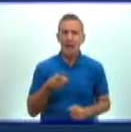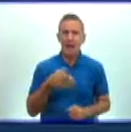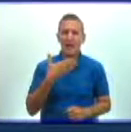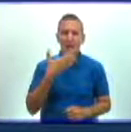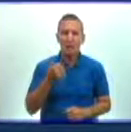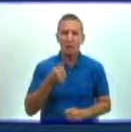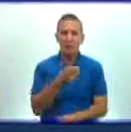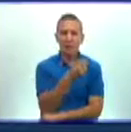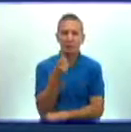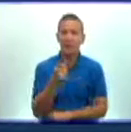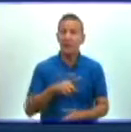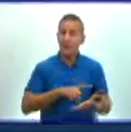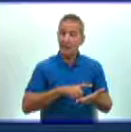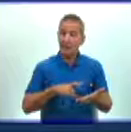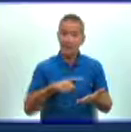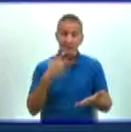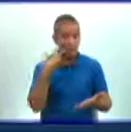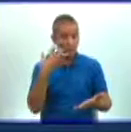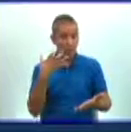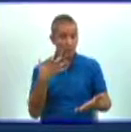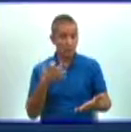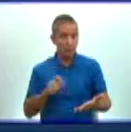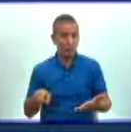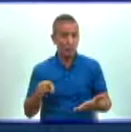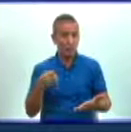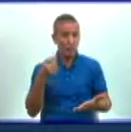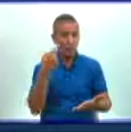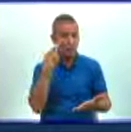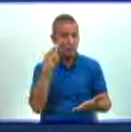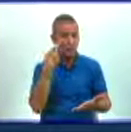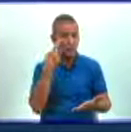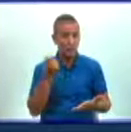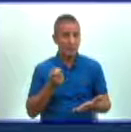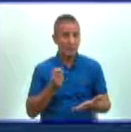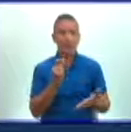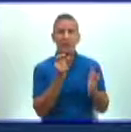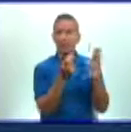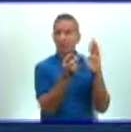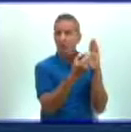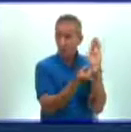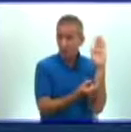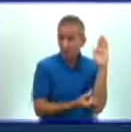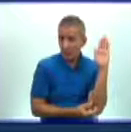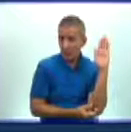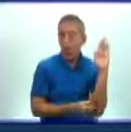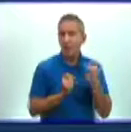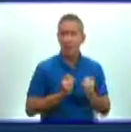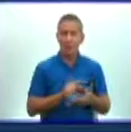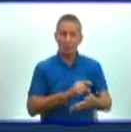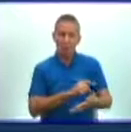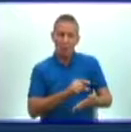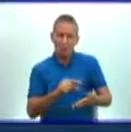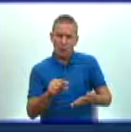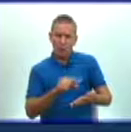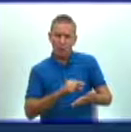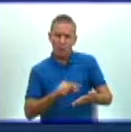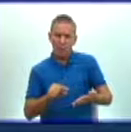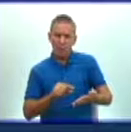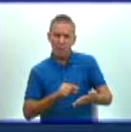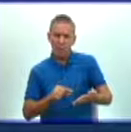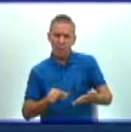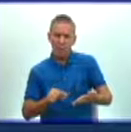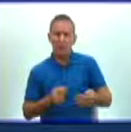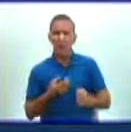es muy importante que ustedes conozcan que existen palabras o expresiones que pueden